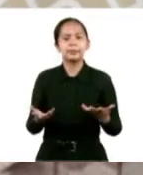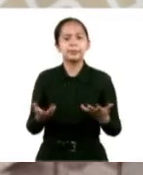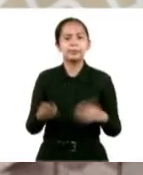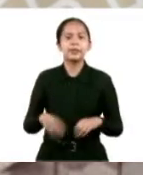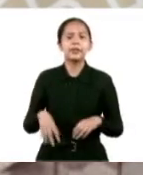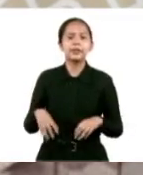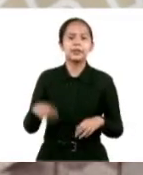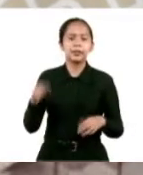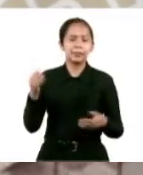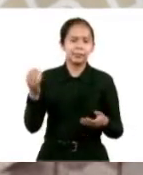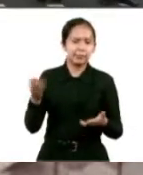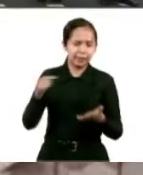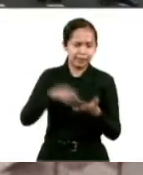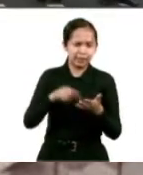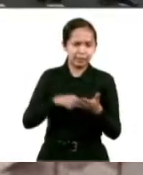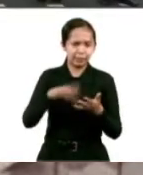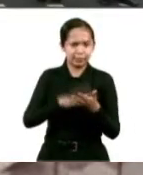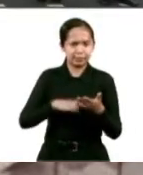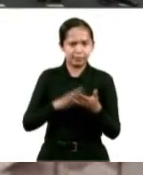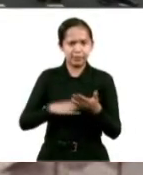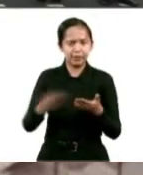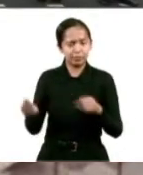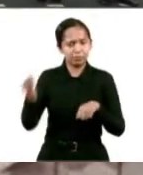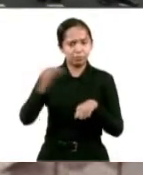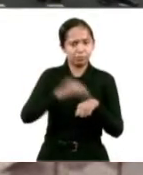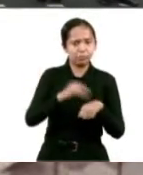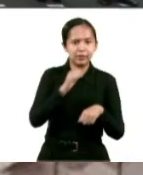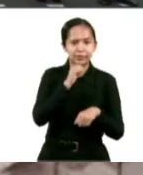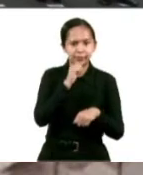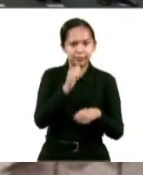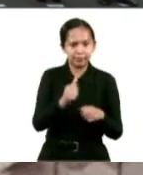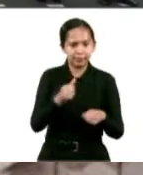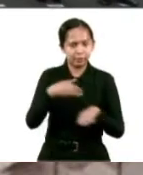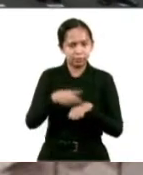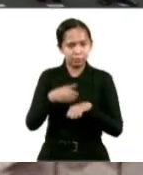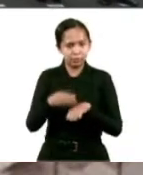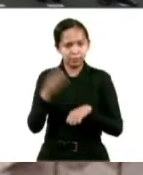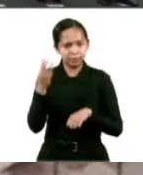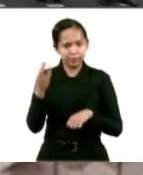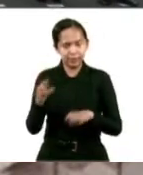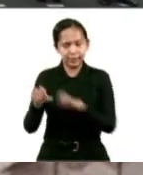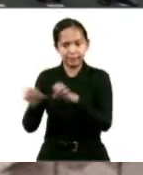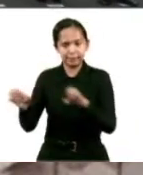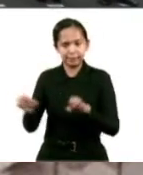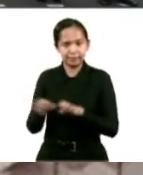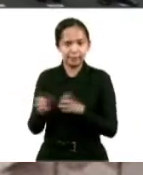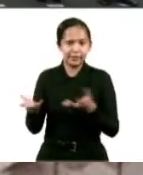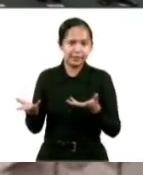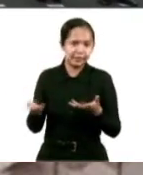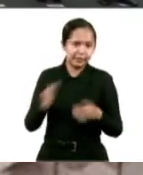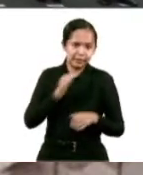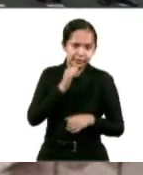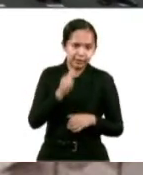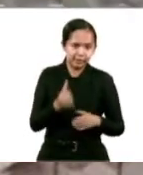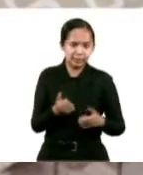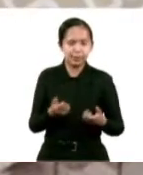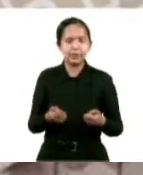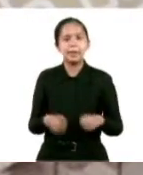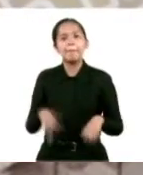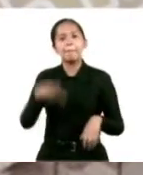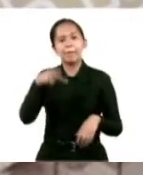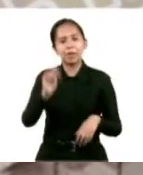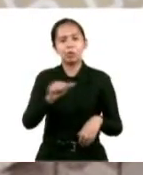están presentes en el documento de análisis causa-raíz fase 3 entregado por la empresa y que sí están en